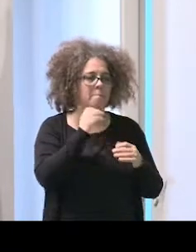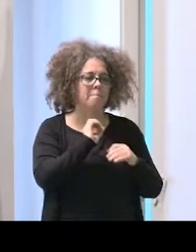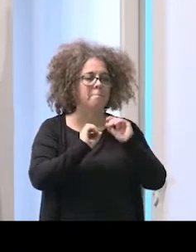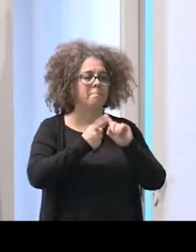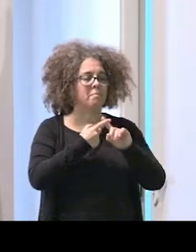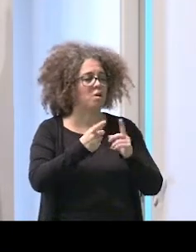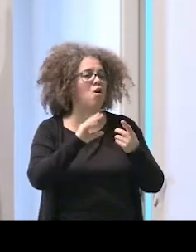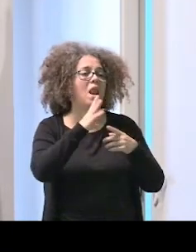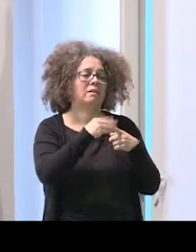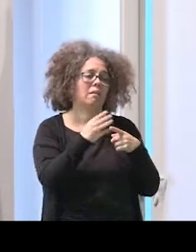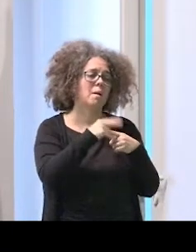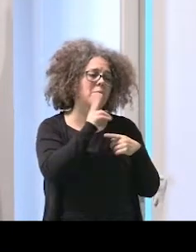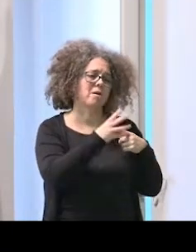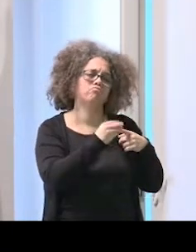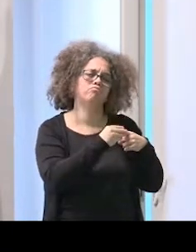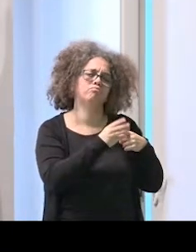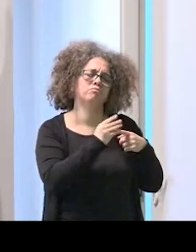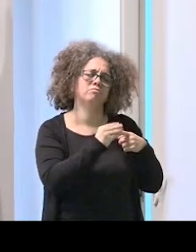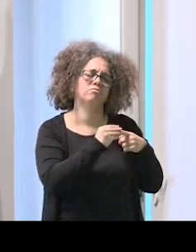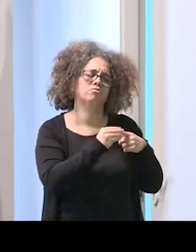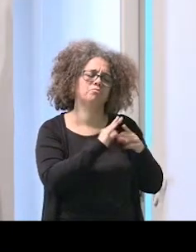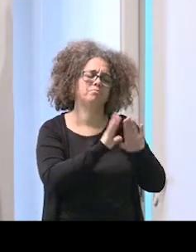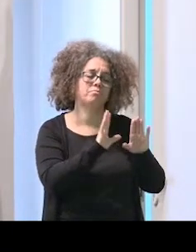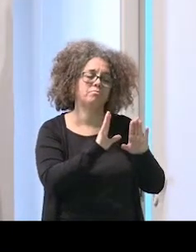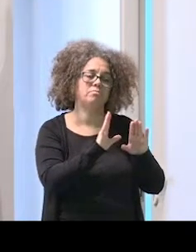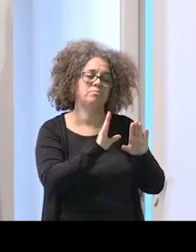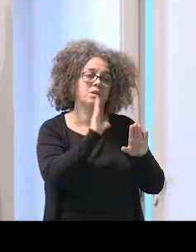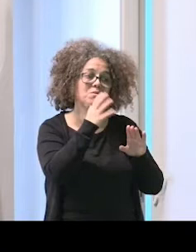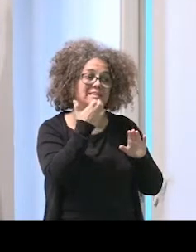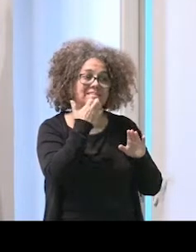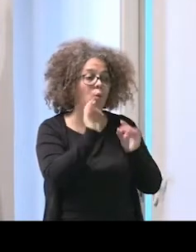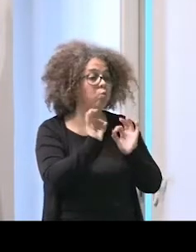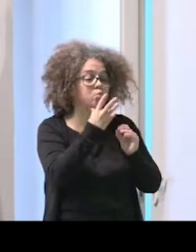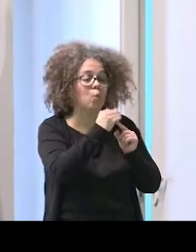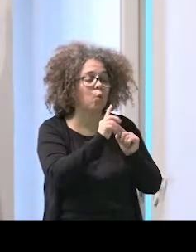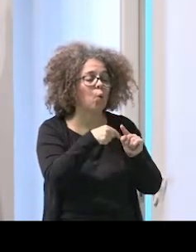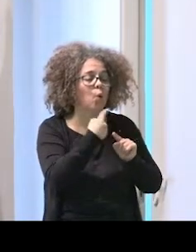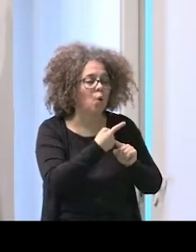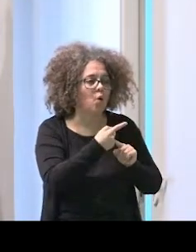lactancia materna, porque la lactancia materna puede inducir un falso positivo, ¿vale? ¿Cuál es la